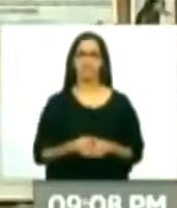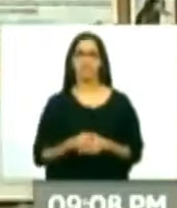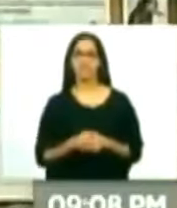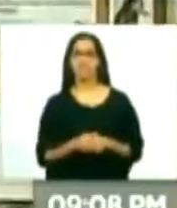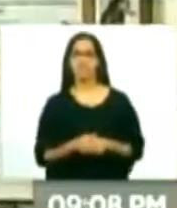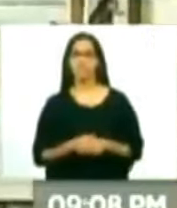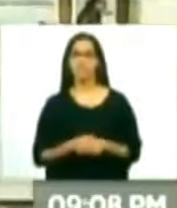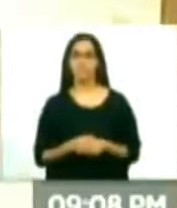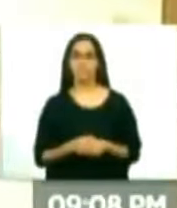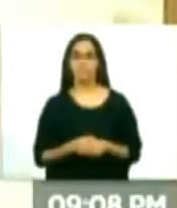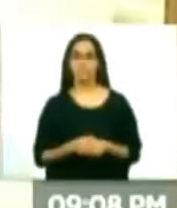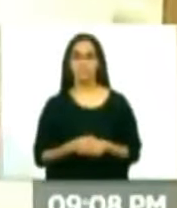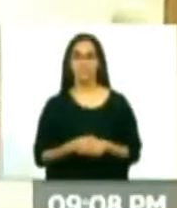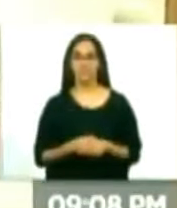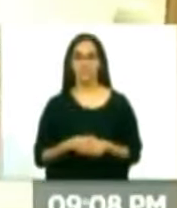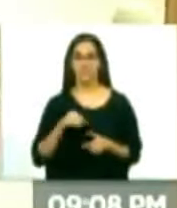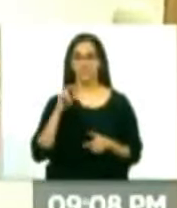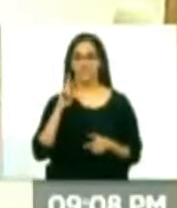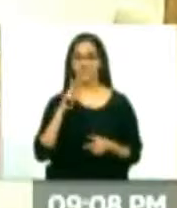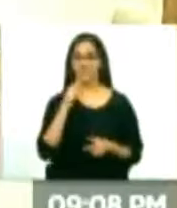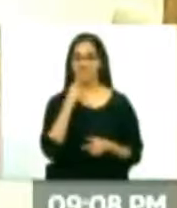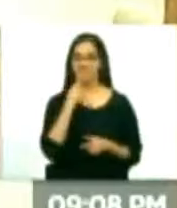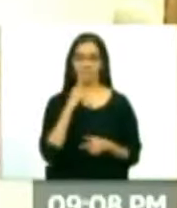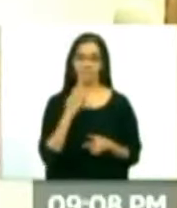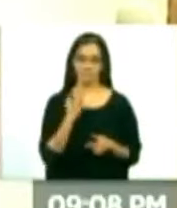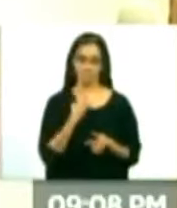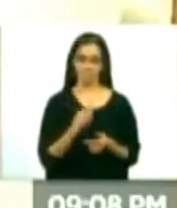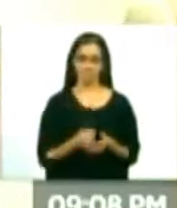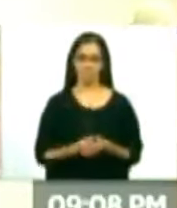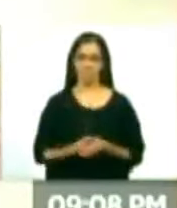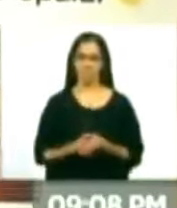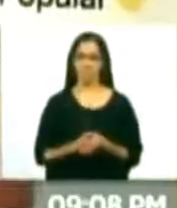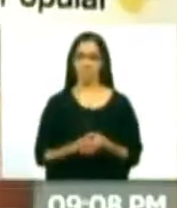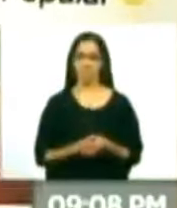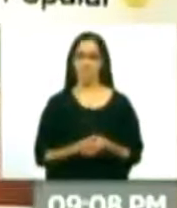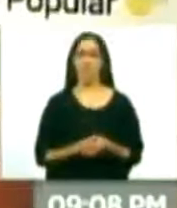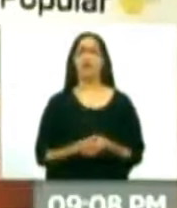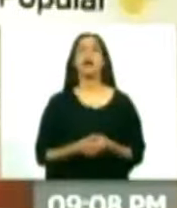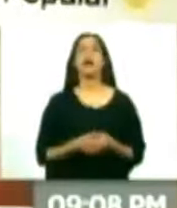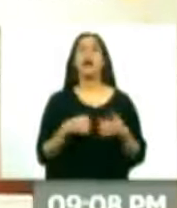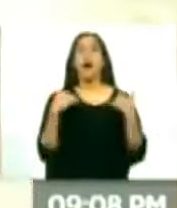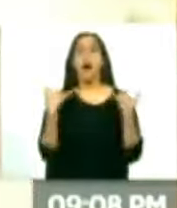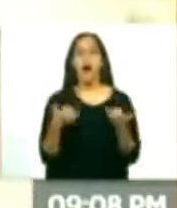Vidente, vidente. Caraota, digital, ahora sí.